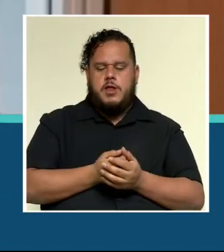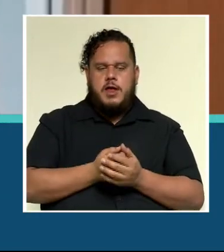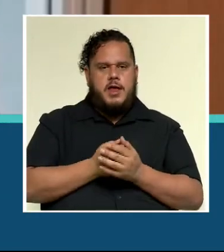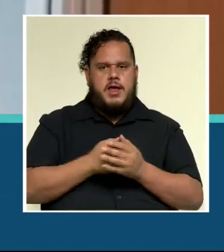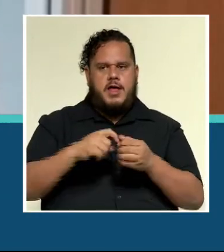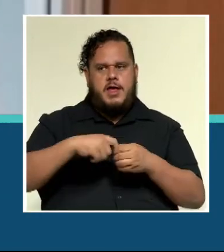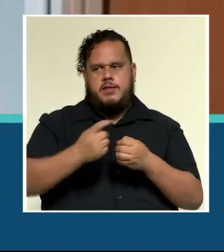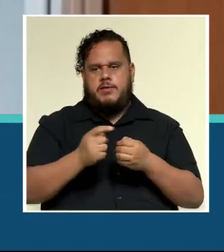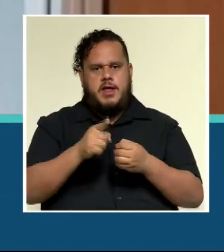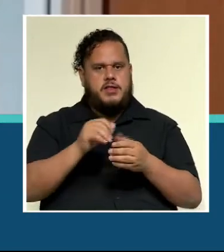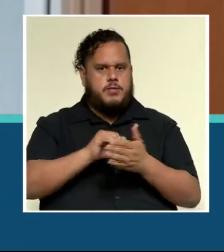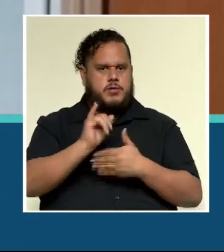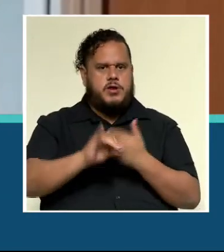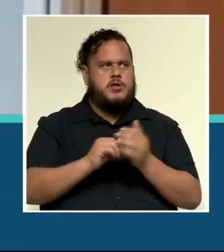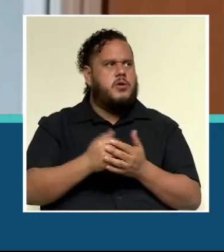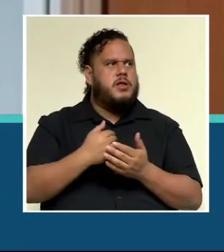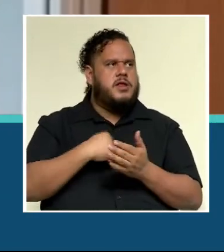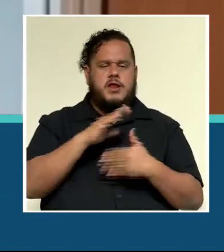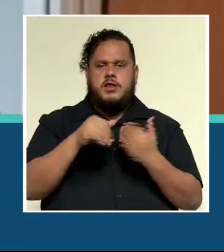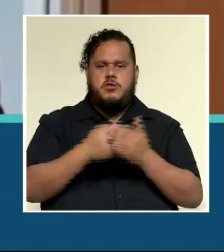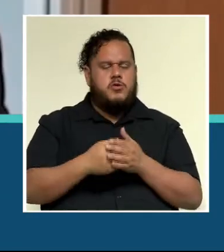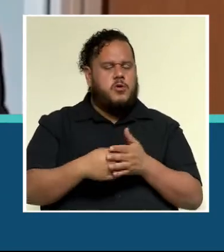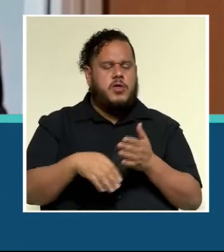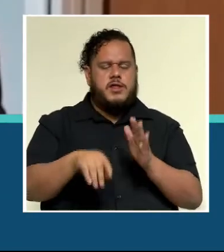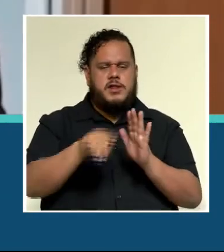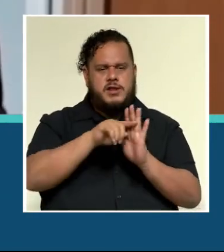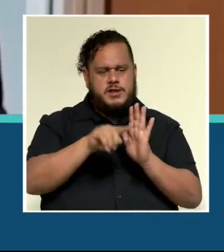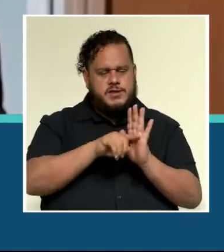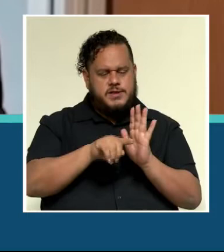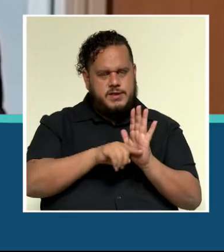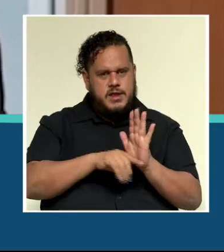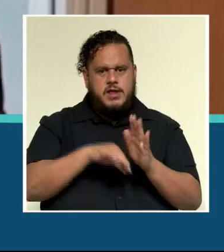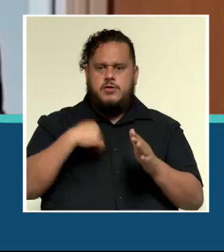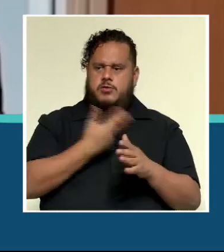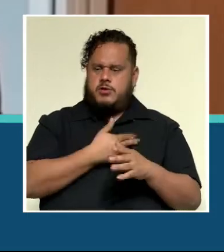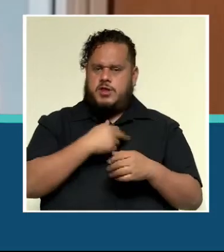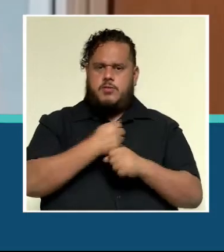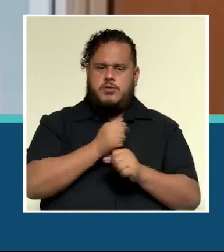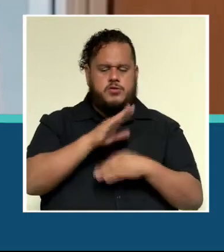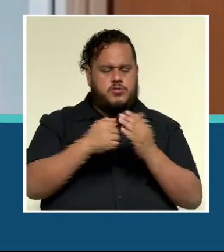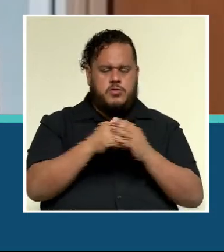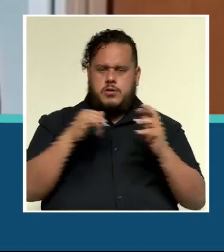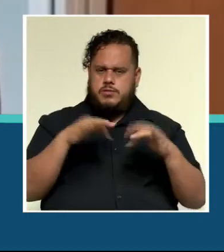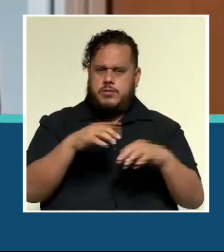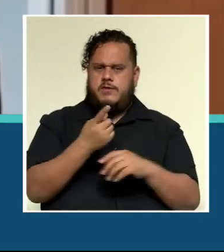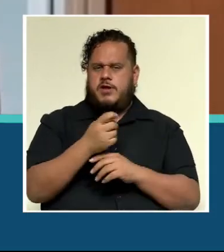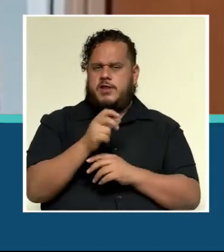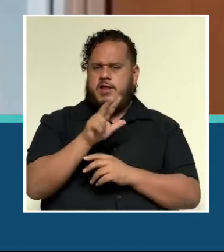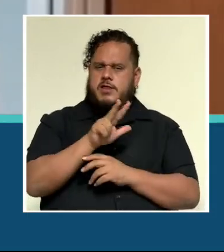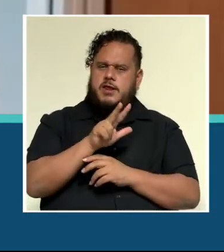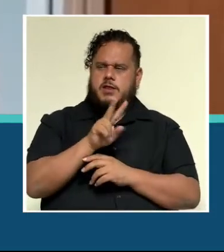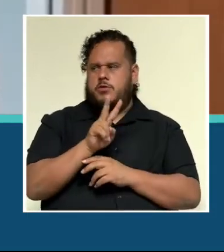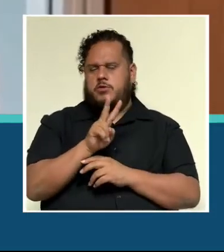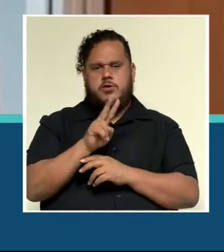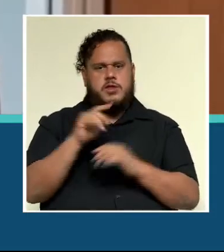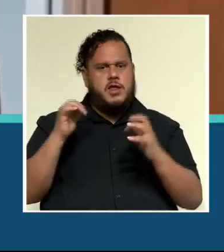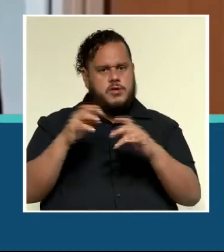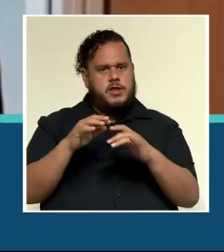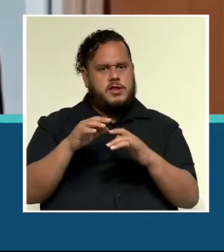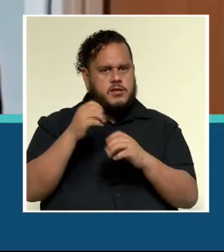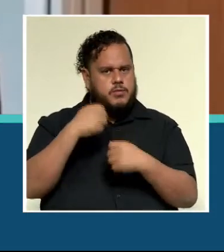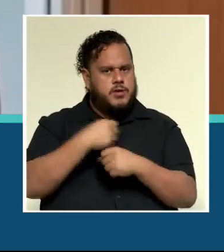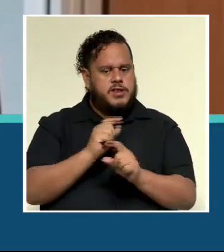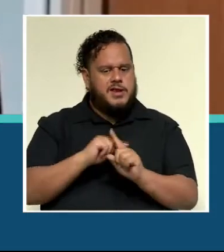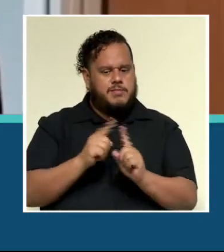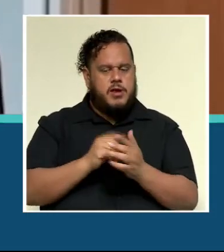los plazos vencidos desde octubre del año pasado. Hemos hecho todas las audiencias, solo quedan 2 o 3 audiencias por hacer,